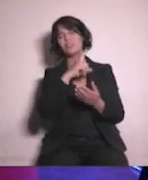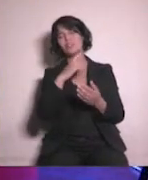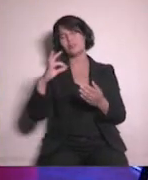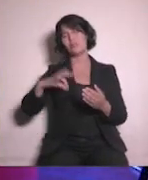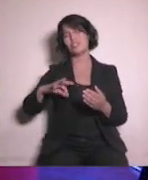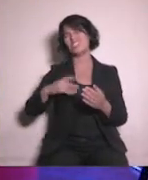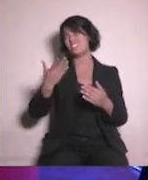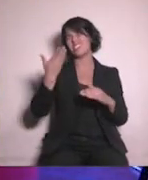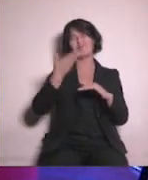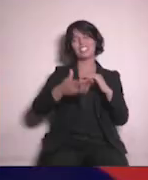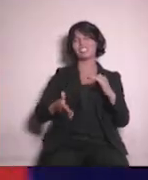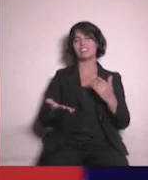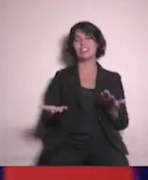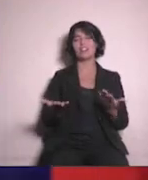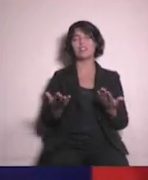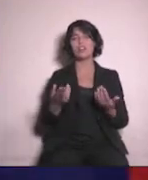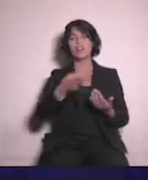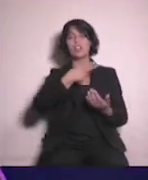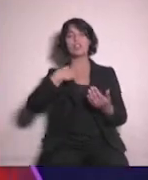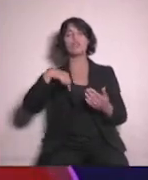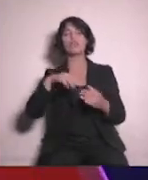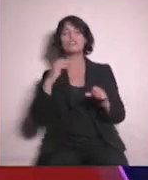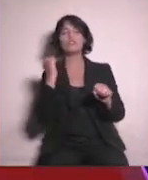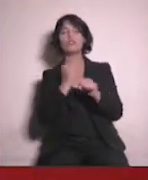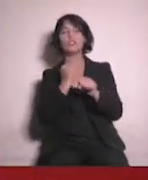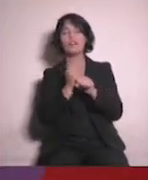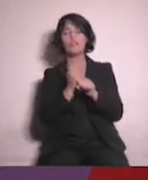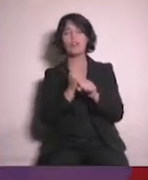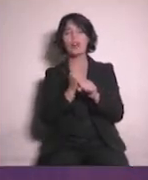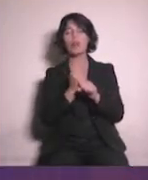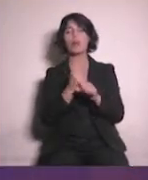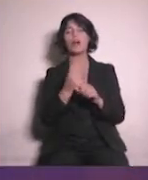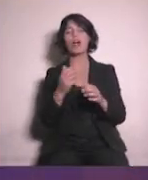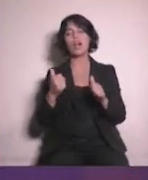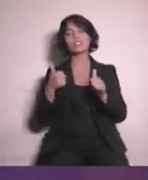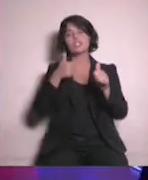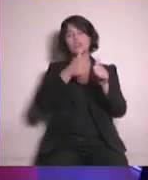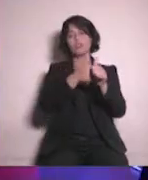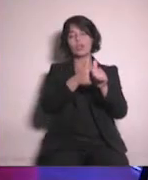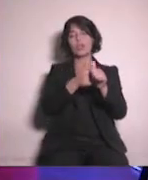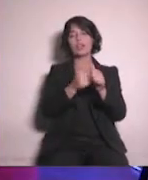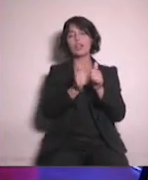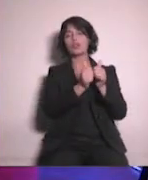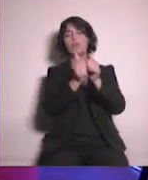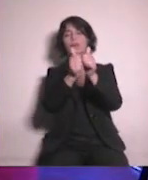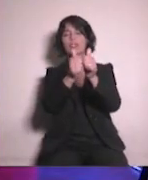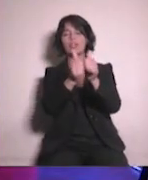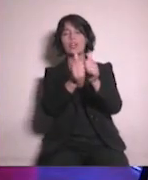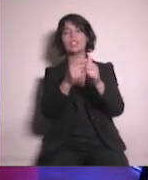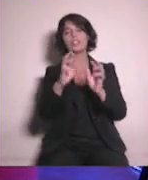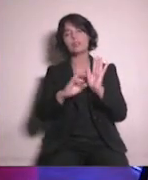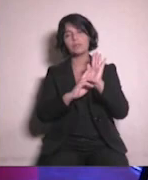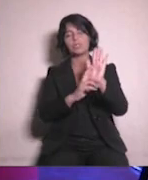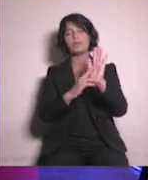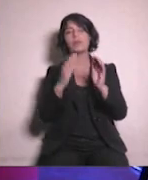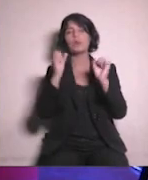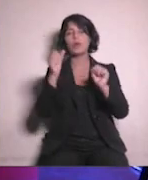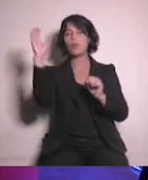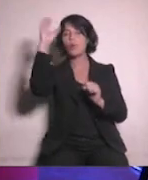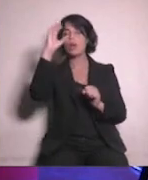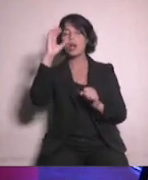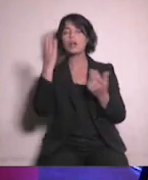tarde. Es nuestra tarea acompañarlos, asesorarlos y representarlos para buscar